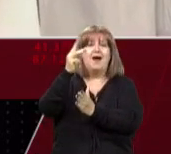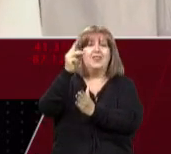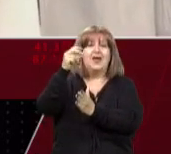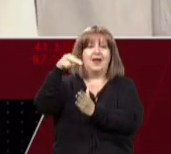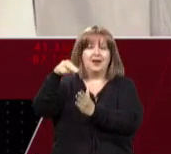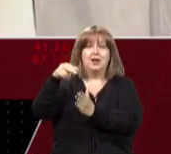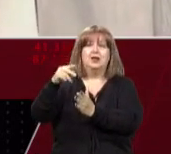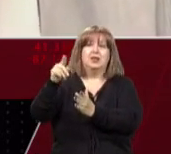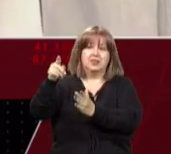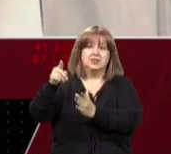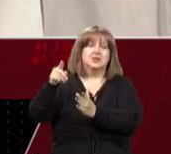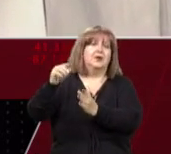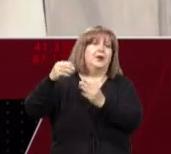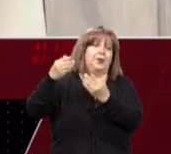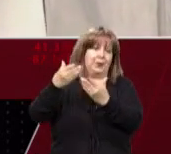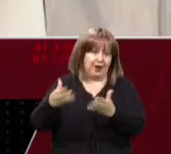finalmente en el 2019,